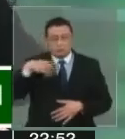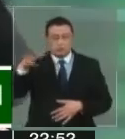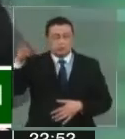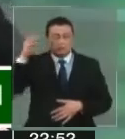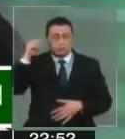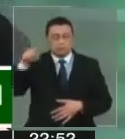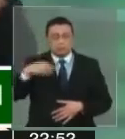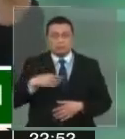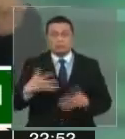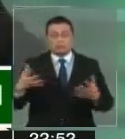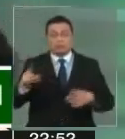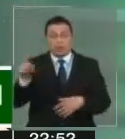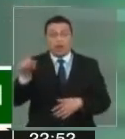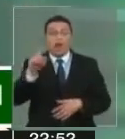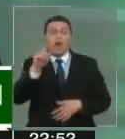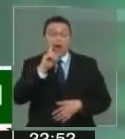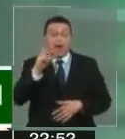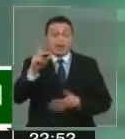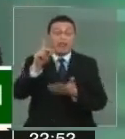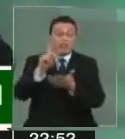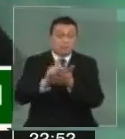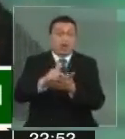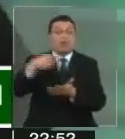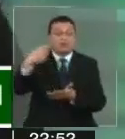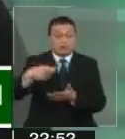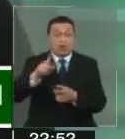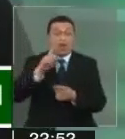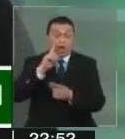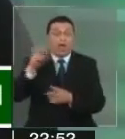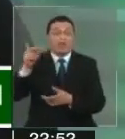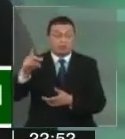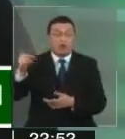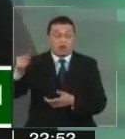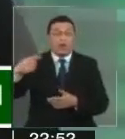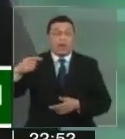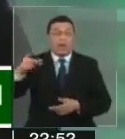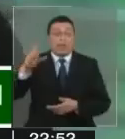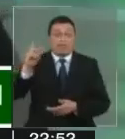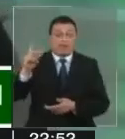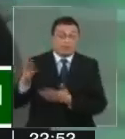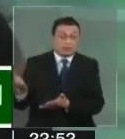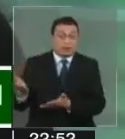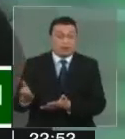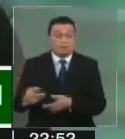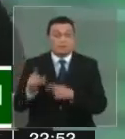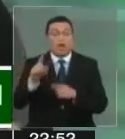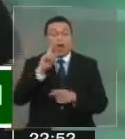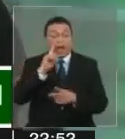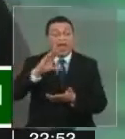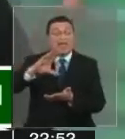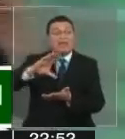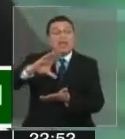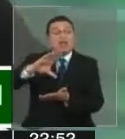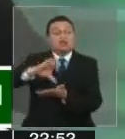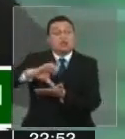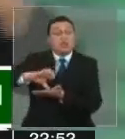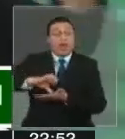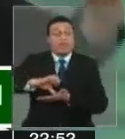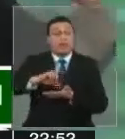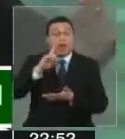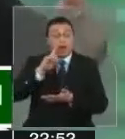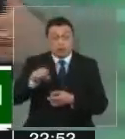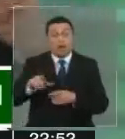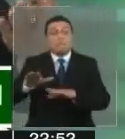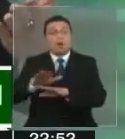alucinada. Bueno, de partida ya hay diputados, senadores, etcétera. Pero también hay ciudades en las cuales viven las personas que